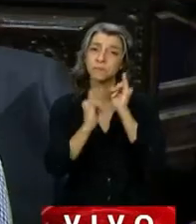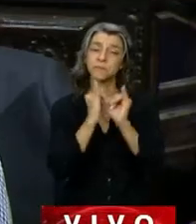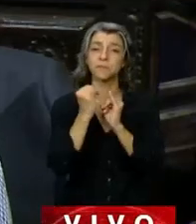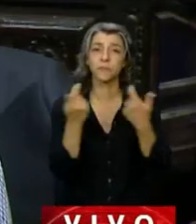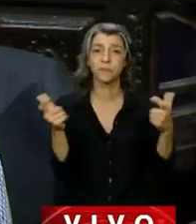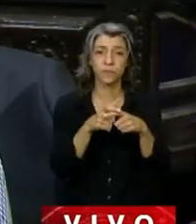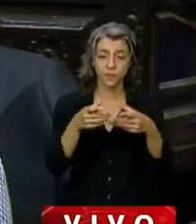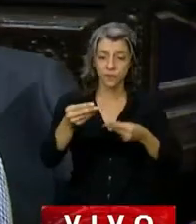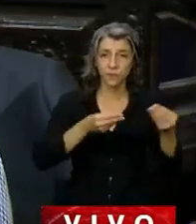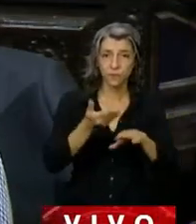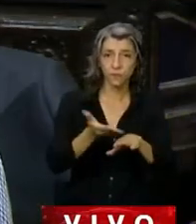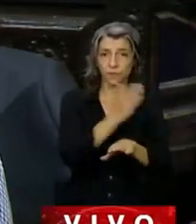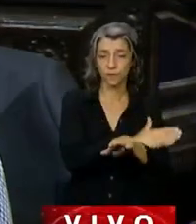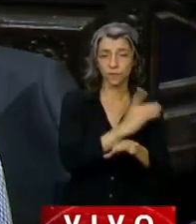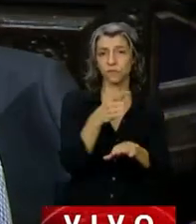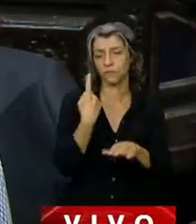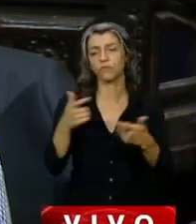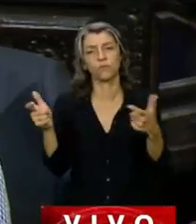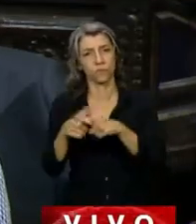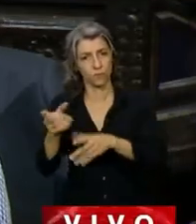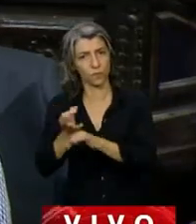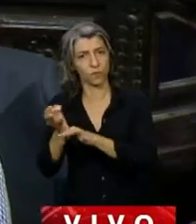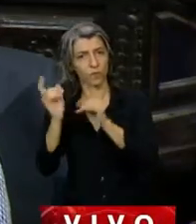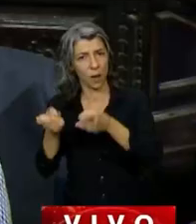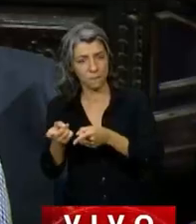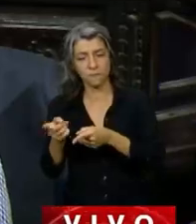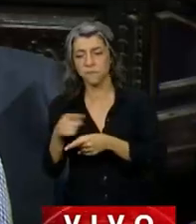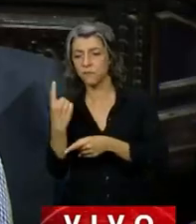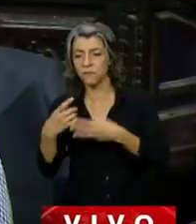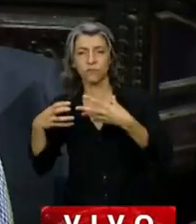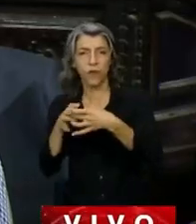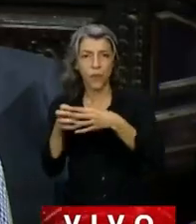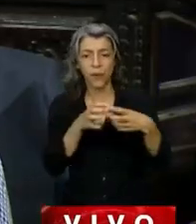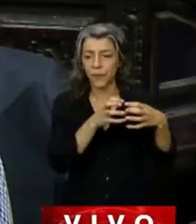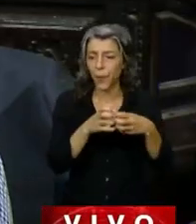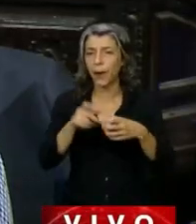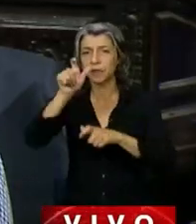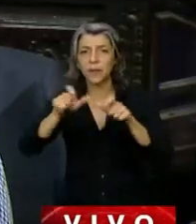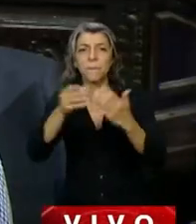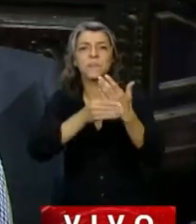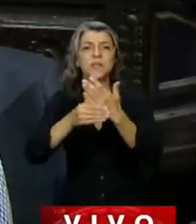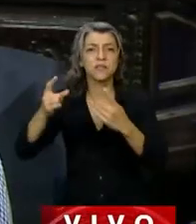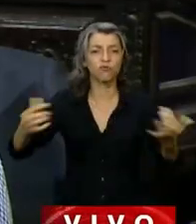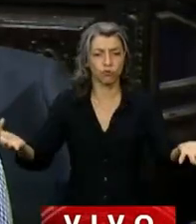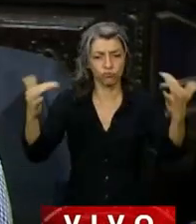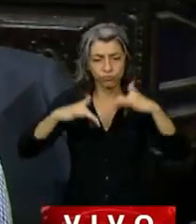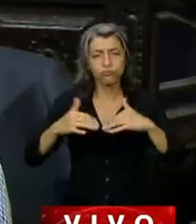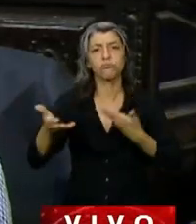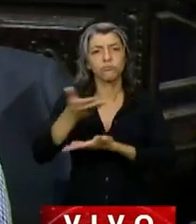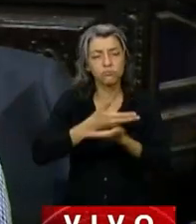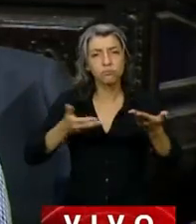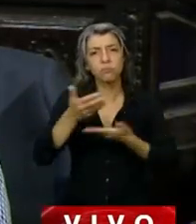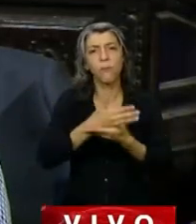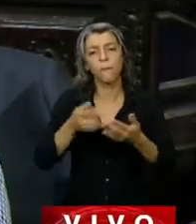de Presupuesto, en la Comisión de Educación. Esta vez pudimos discutir con los ministros y pudimos achicar